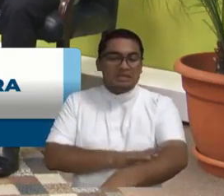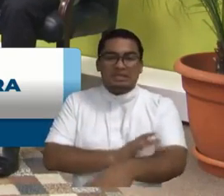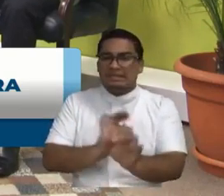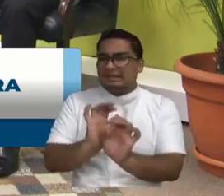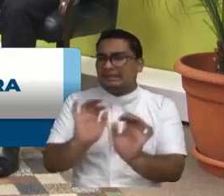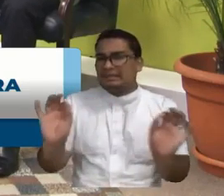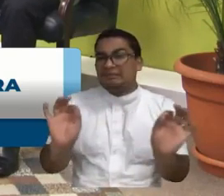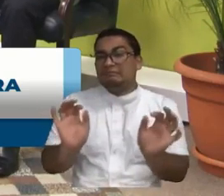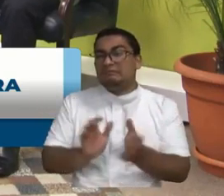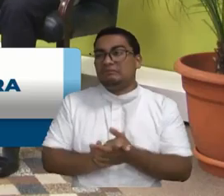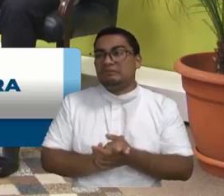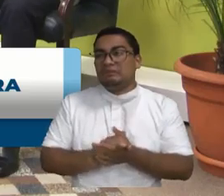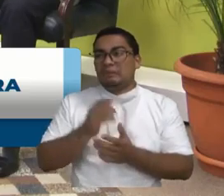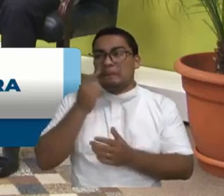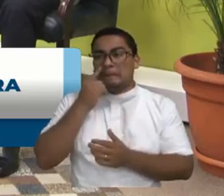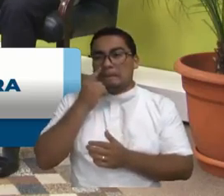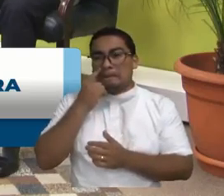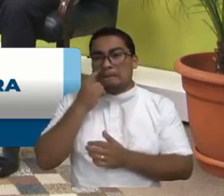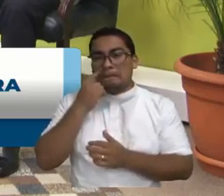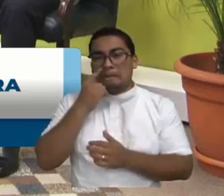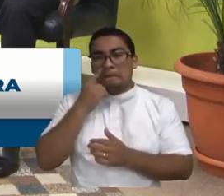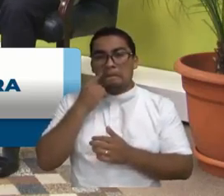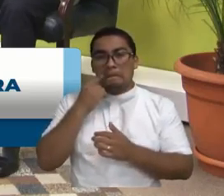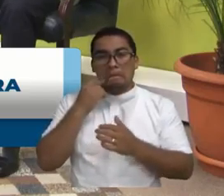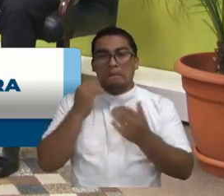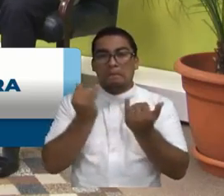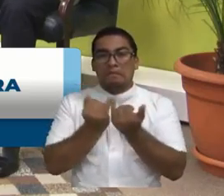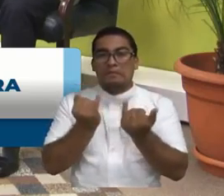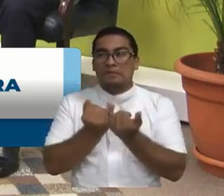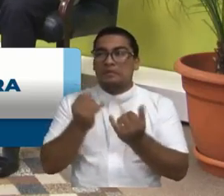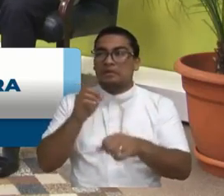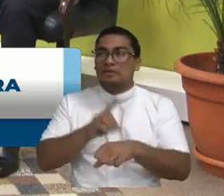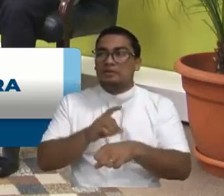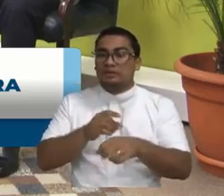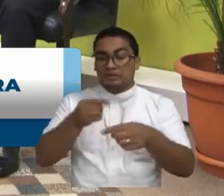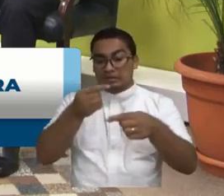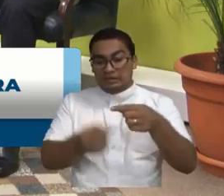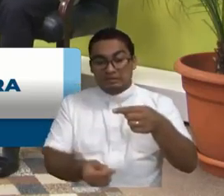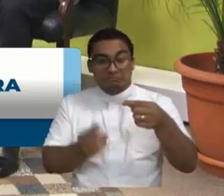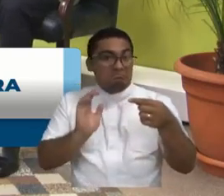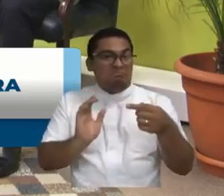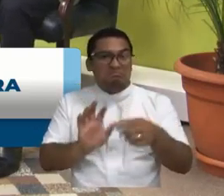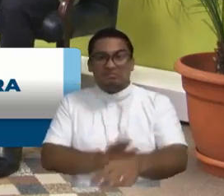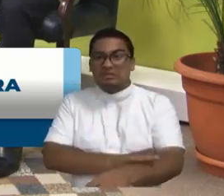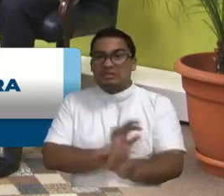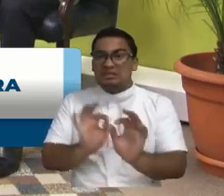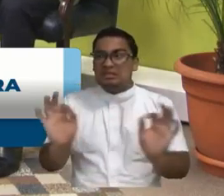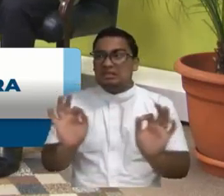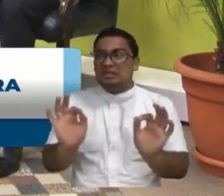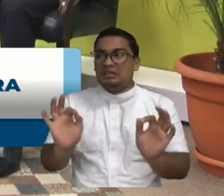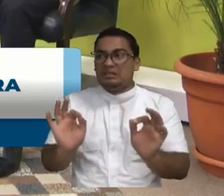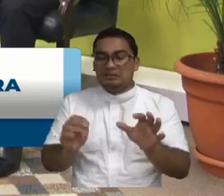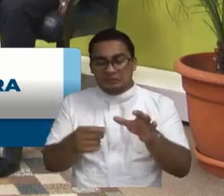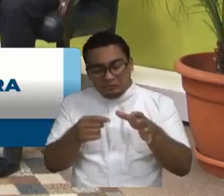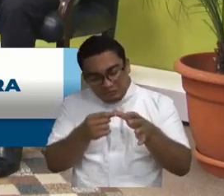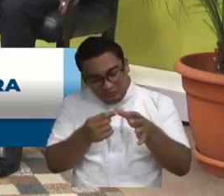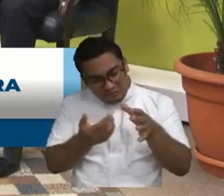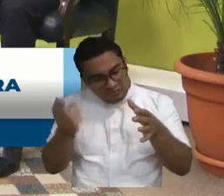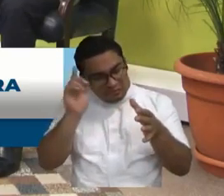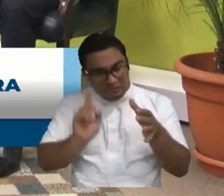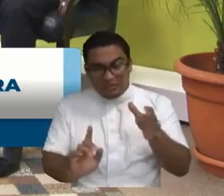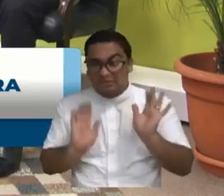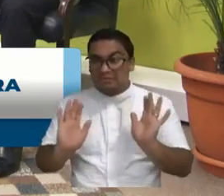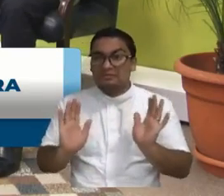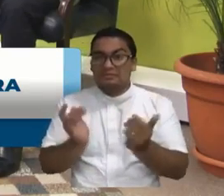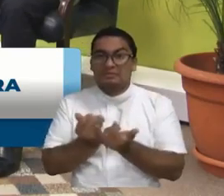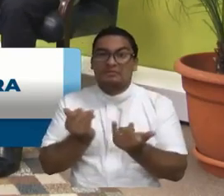la sensibilidad. Es igual como el paciente diabético que no siente que se hace una cortadura en el pie, puede andar una úlcera en el dedo y no se da cuenta. Entonces